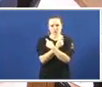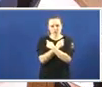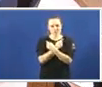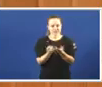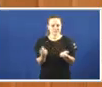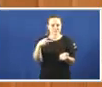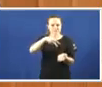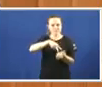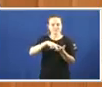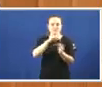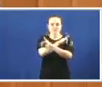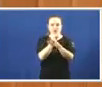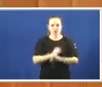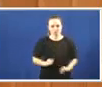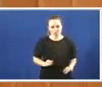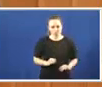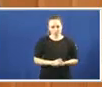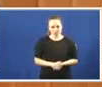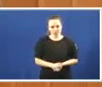E por iso non vou deixar